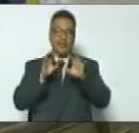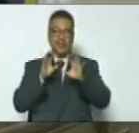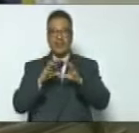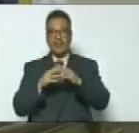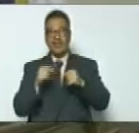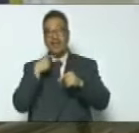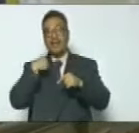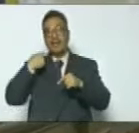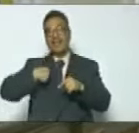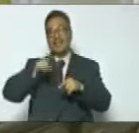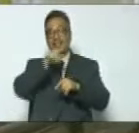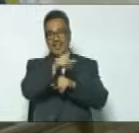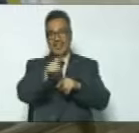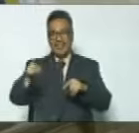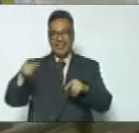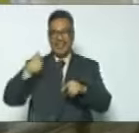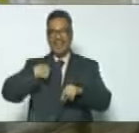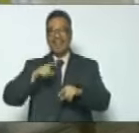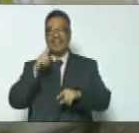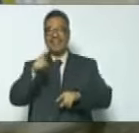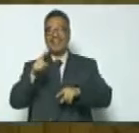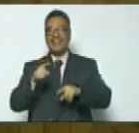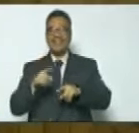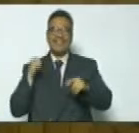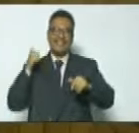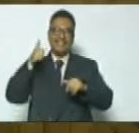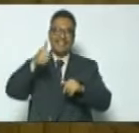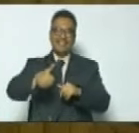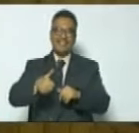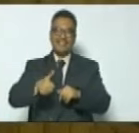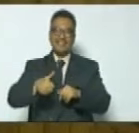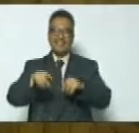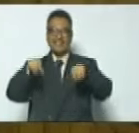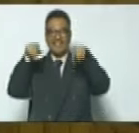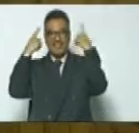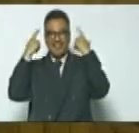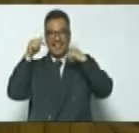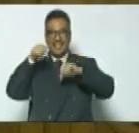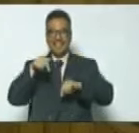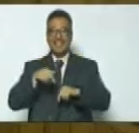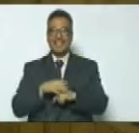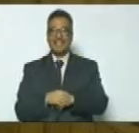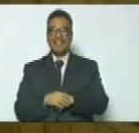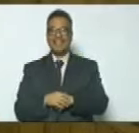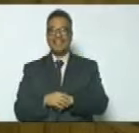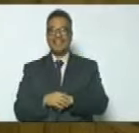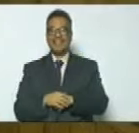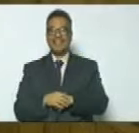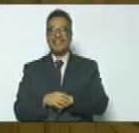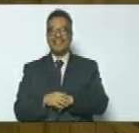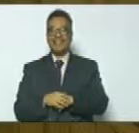Pues ahora se la van a tener que calar ustedes porque ahora lo que viene es la dinastía de los tiburones de La Guaira.